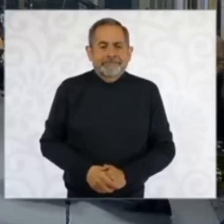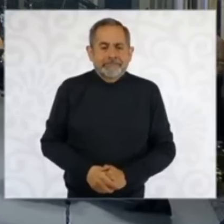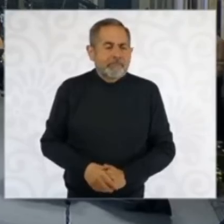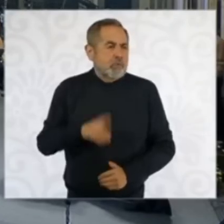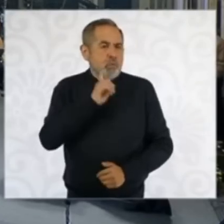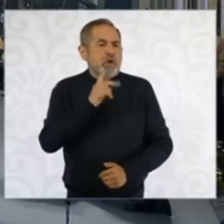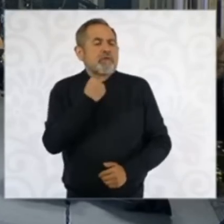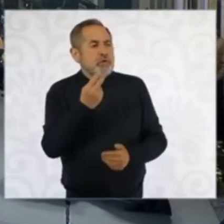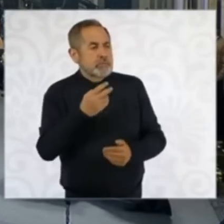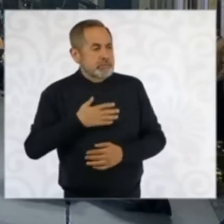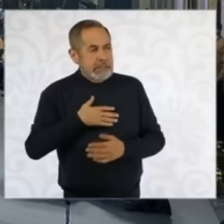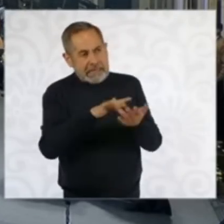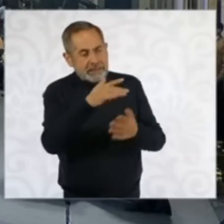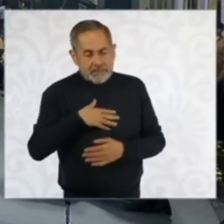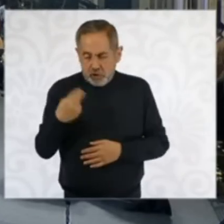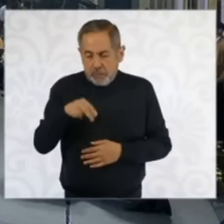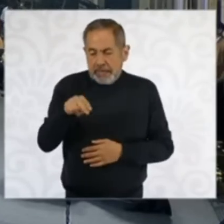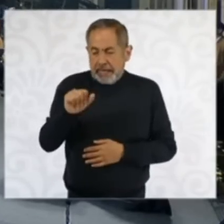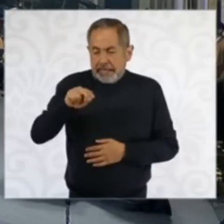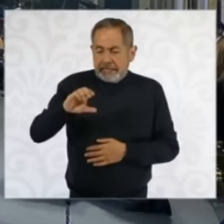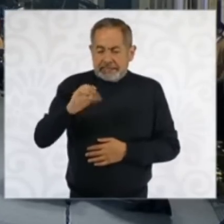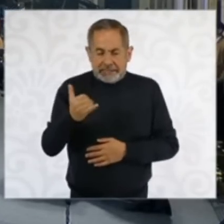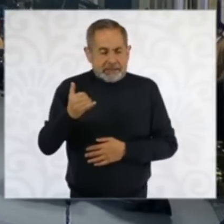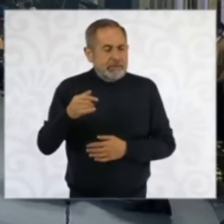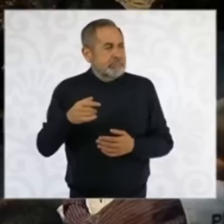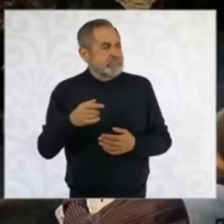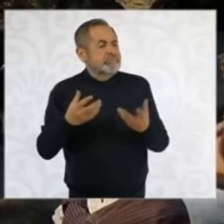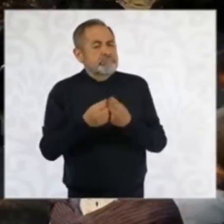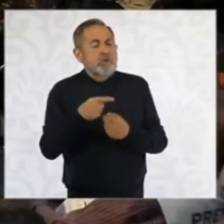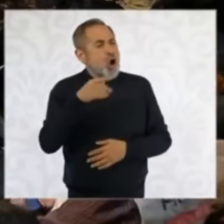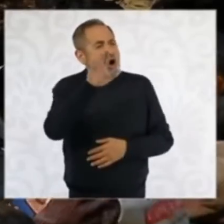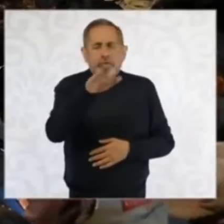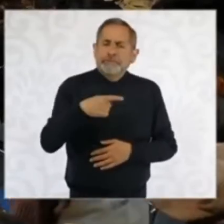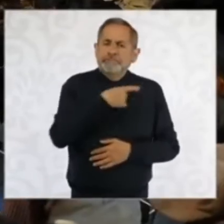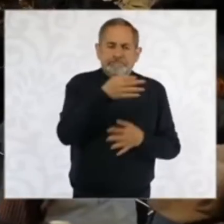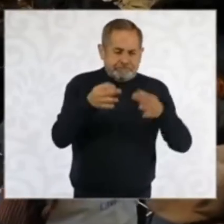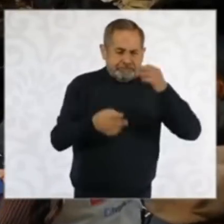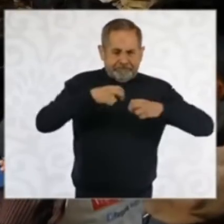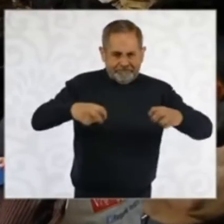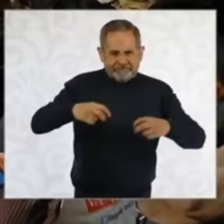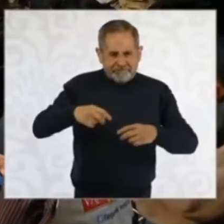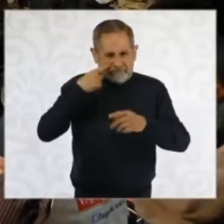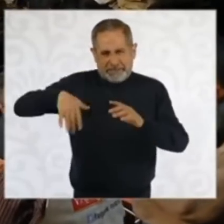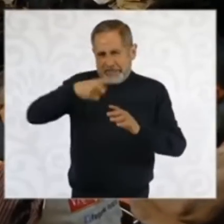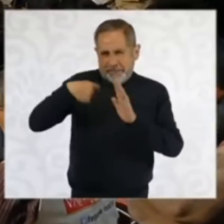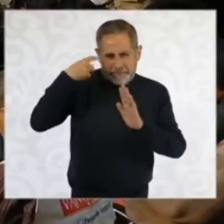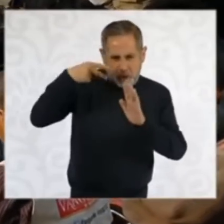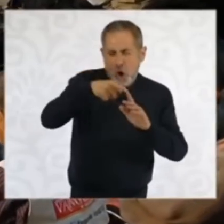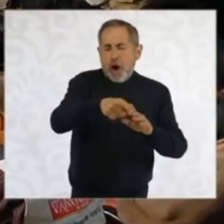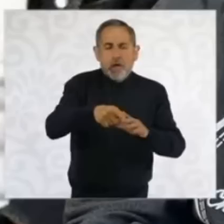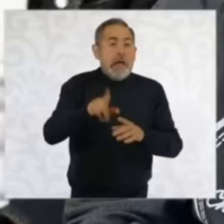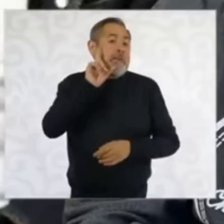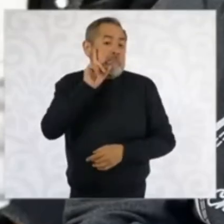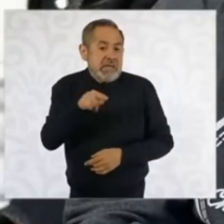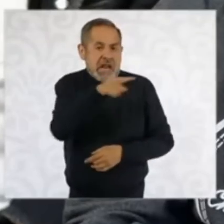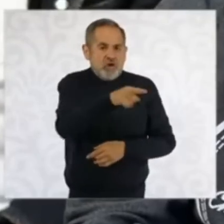Muchas gracias, Presidenta. Nancy Gómez de Sin embargo. La Corte, como mencionaba en el video, pues mañana va a discutir